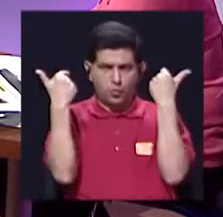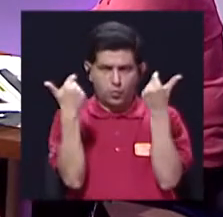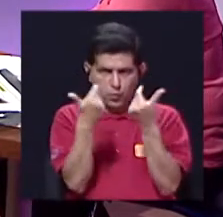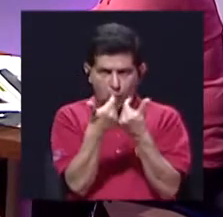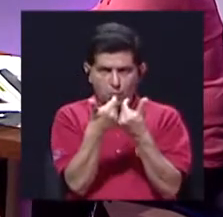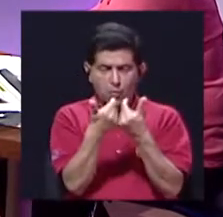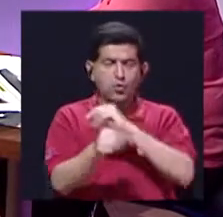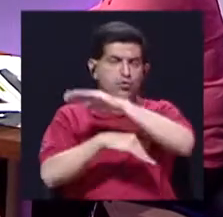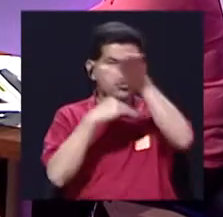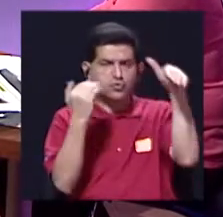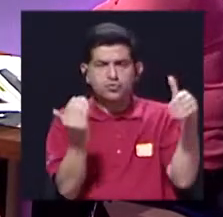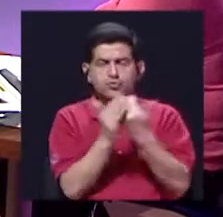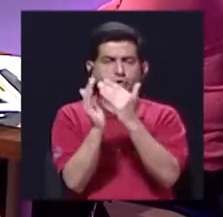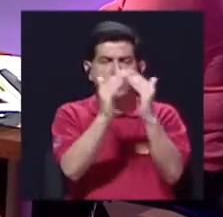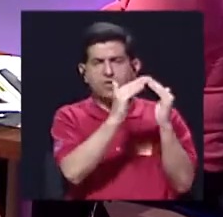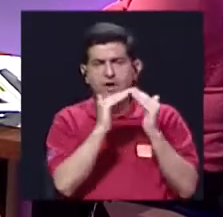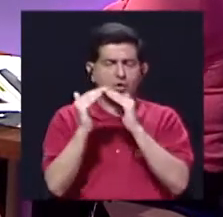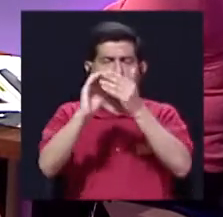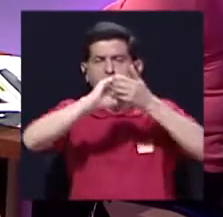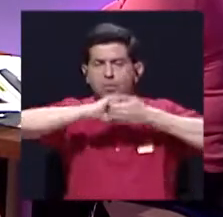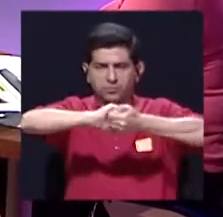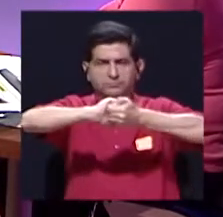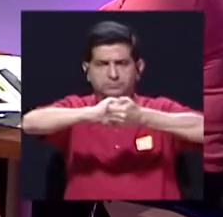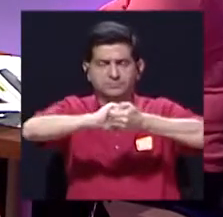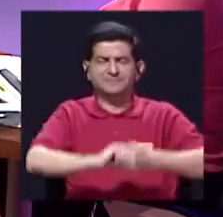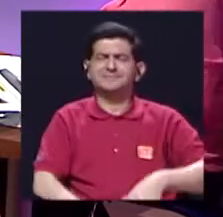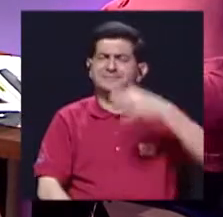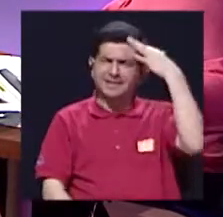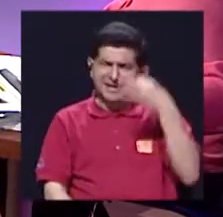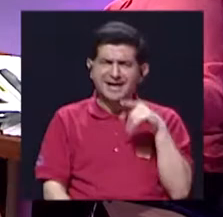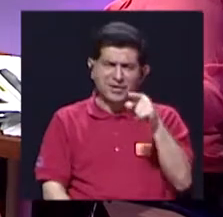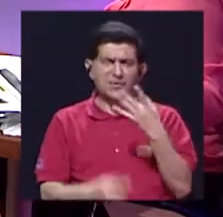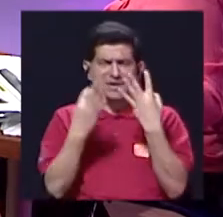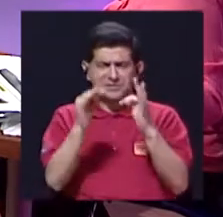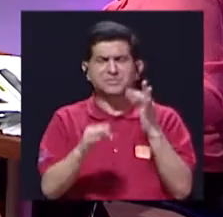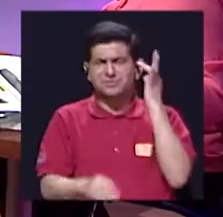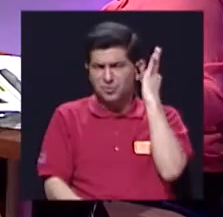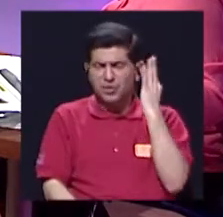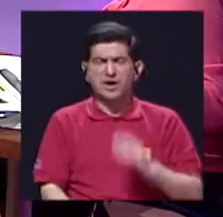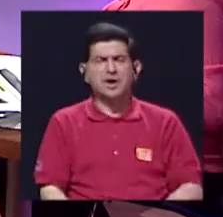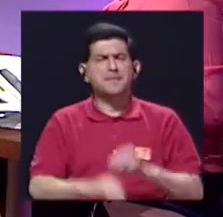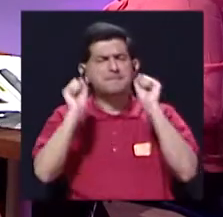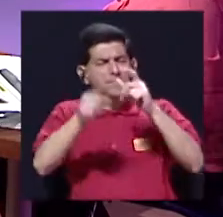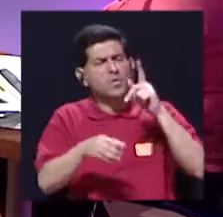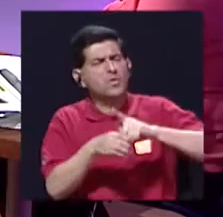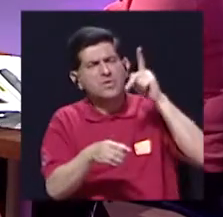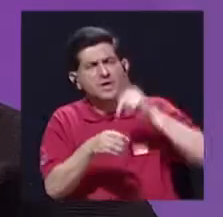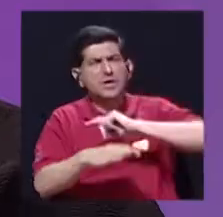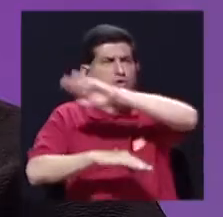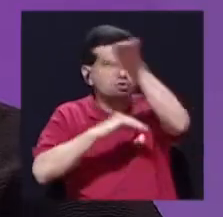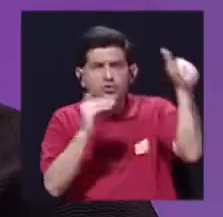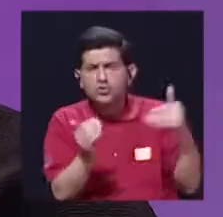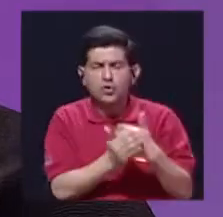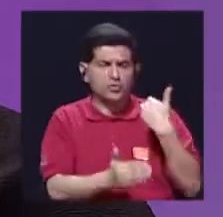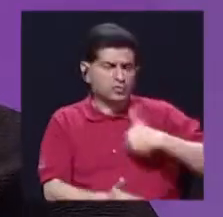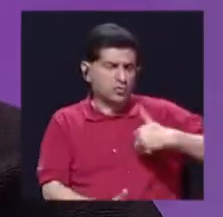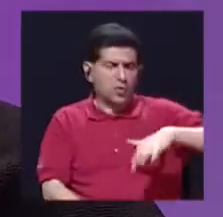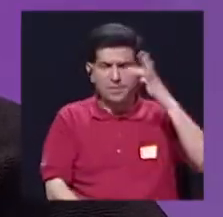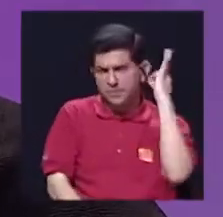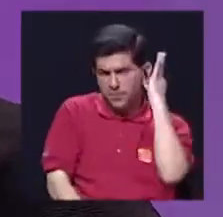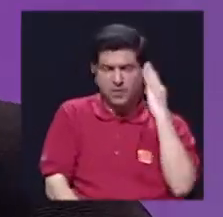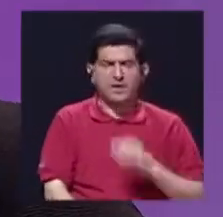de toda la comunidad cooperativa. Y creo que eso es lo que queremos las mujeres, que podamos participar todos, hombres y